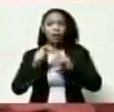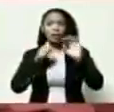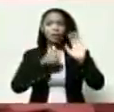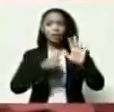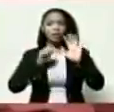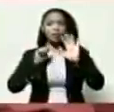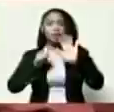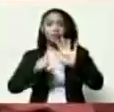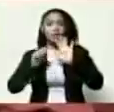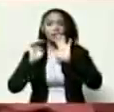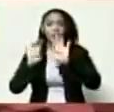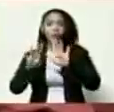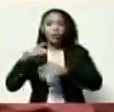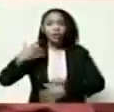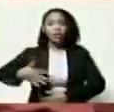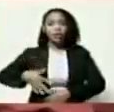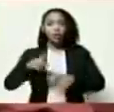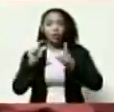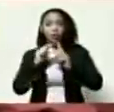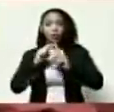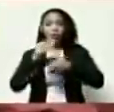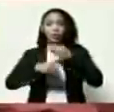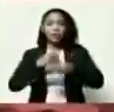669 derechos de palabra y se hicieron